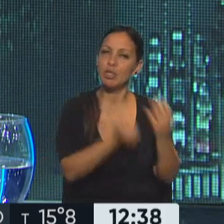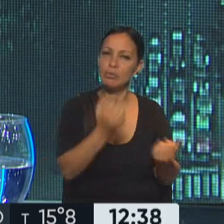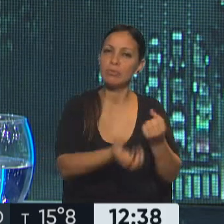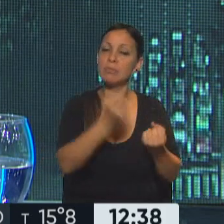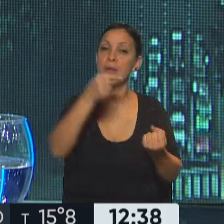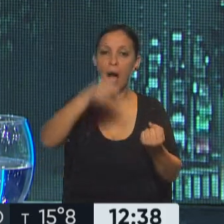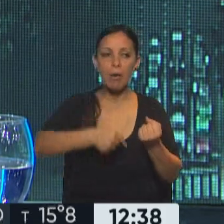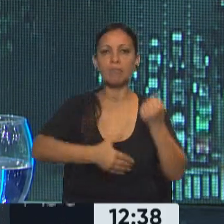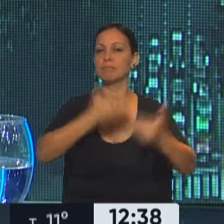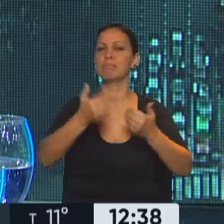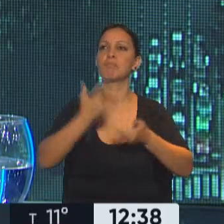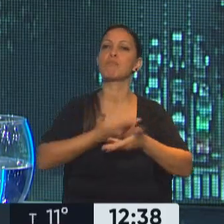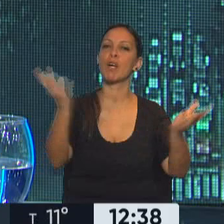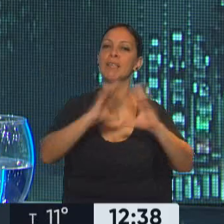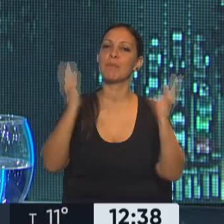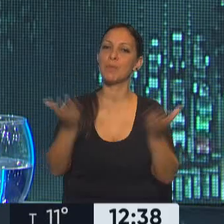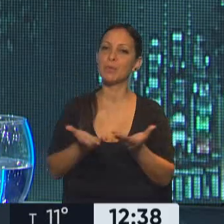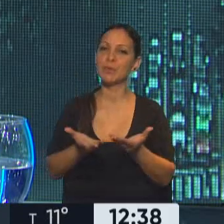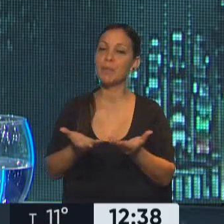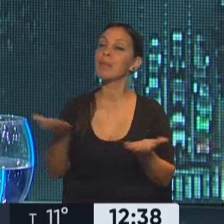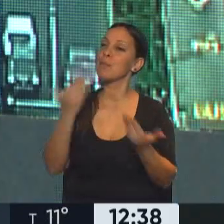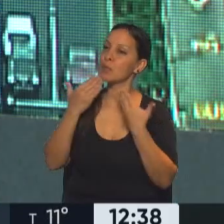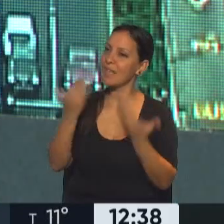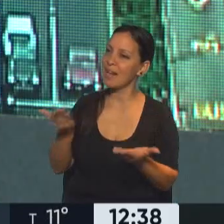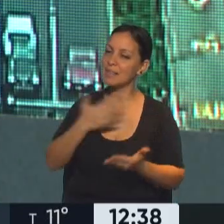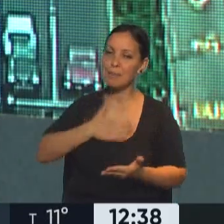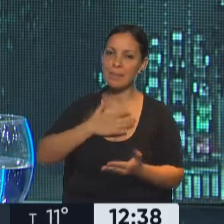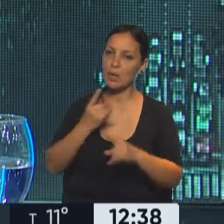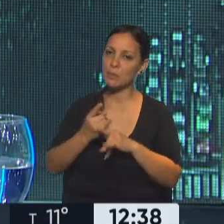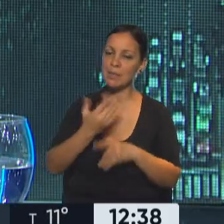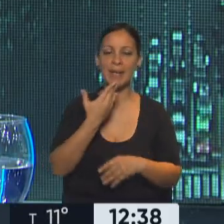camina hacia el mundo. Dora Barranco, es un placer como siempre. Gracias por venir. A ustedes, gracias.